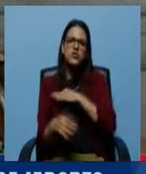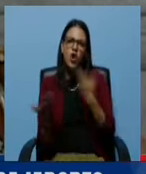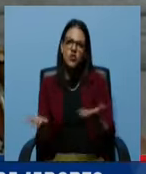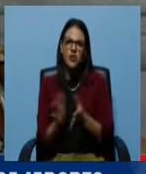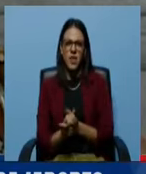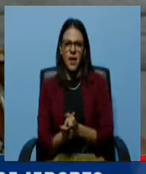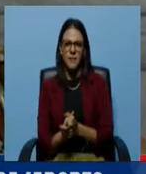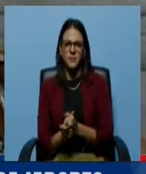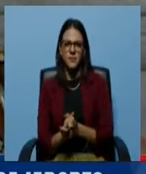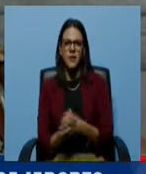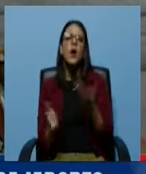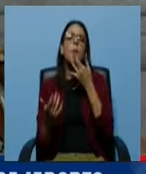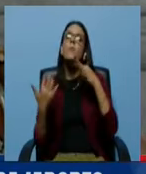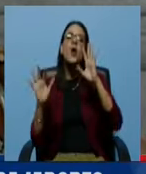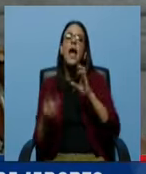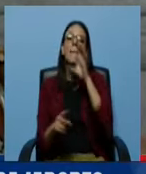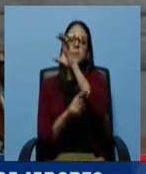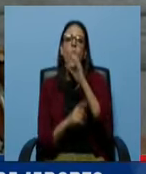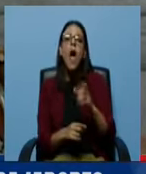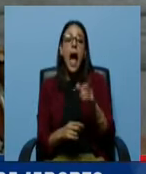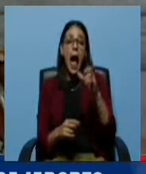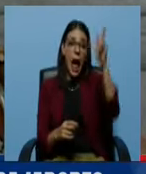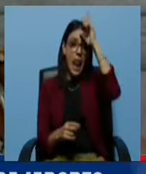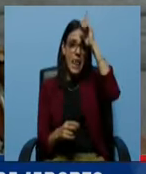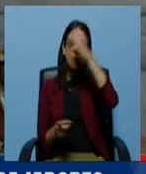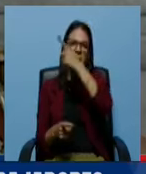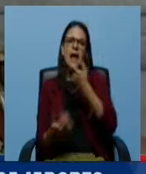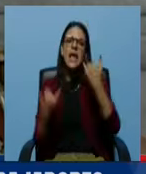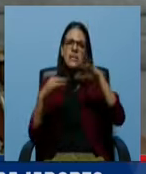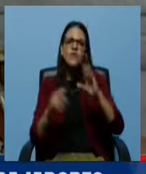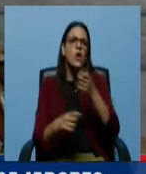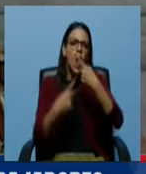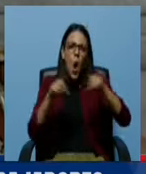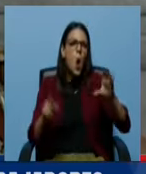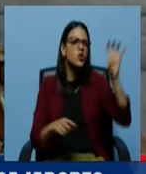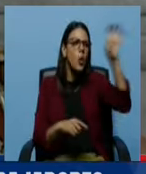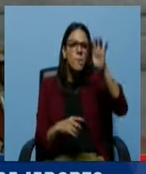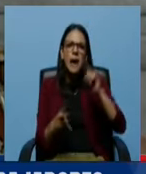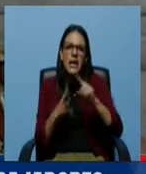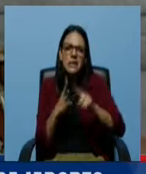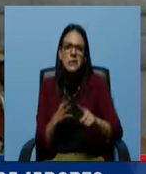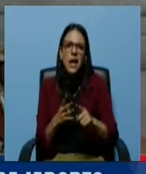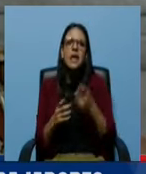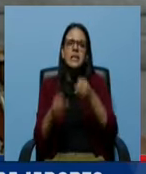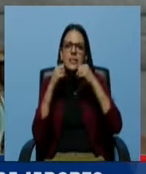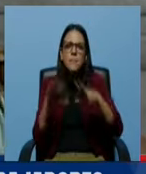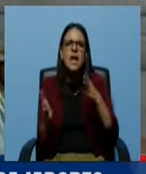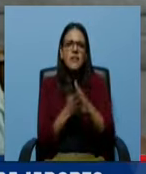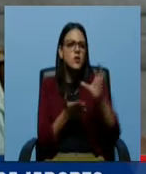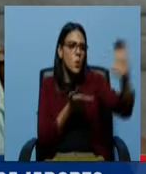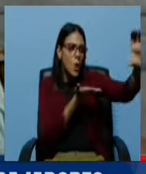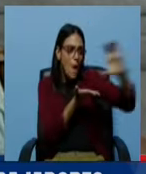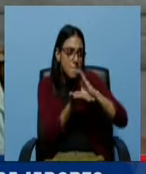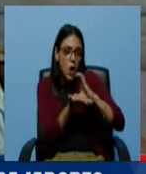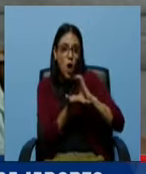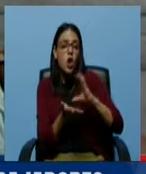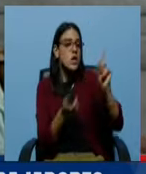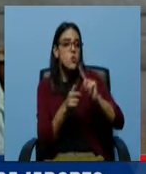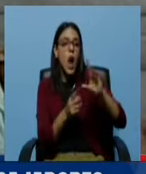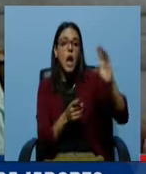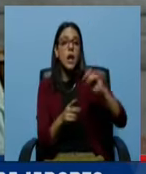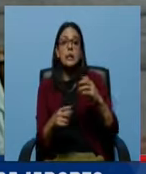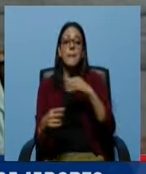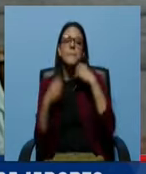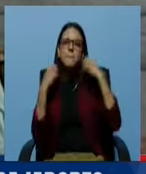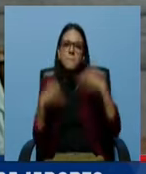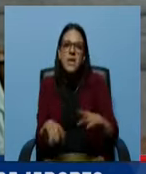¿Qué pasaría en Alemania y en otros países si perdieran el 99% de los ingresos?